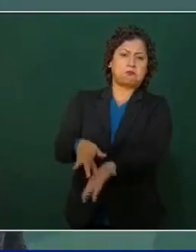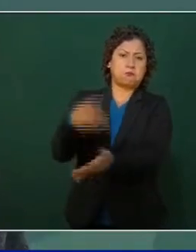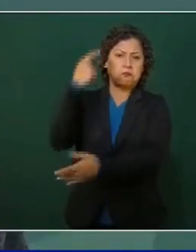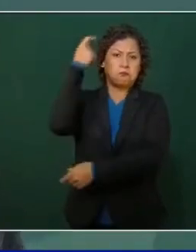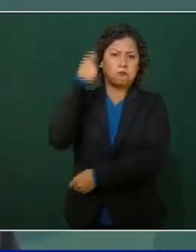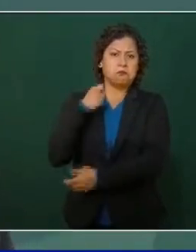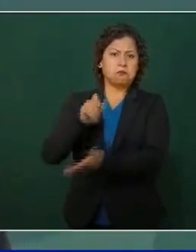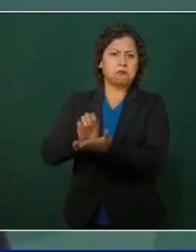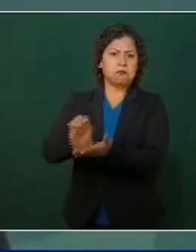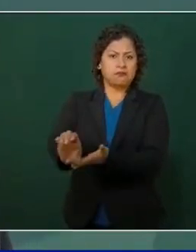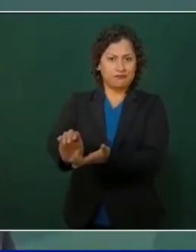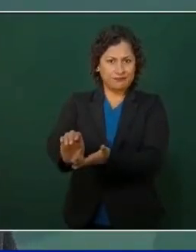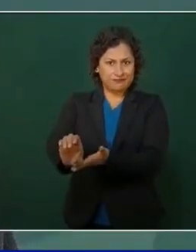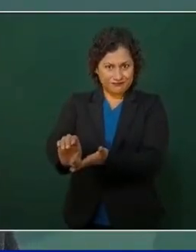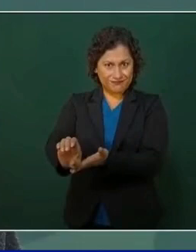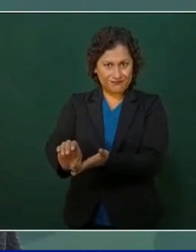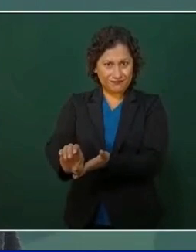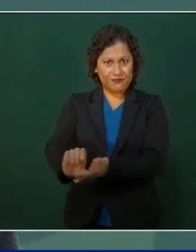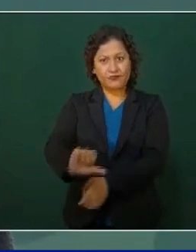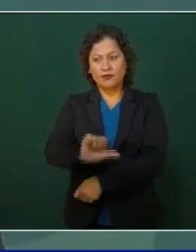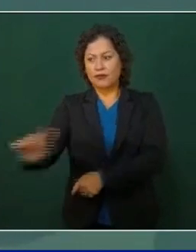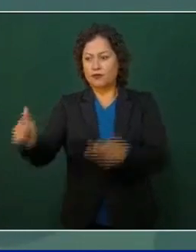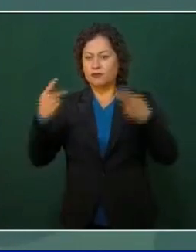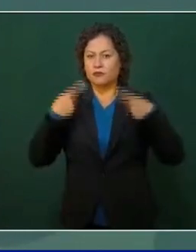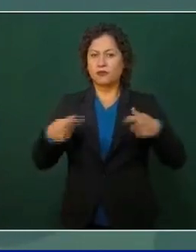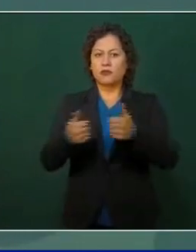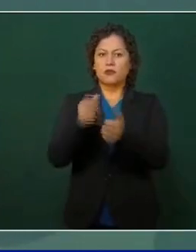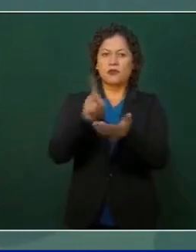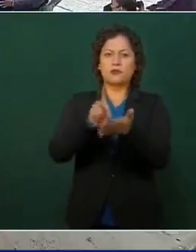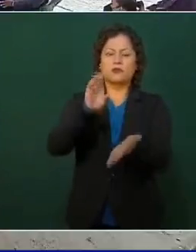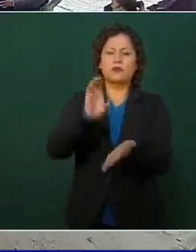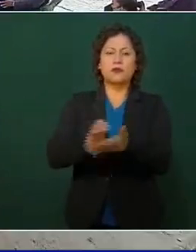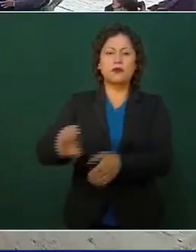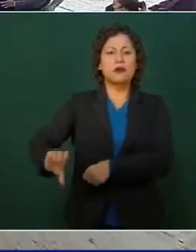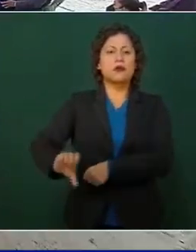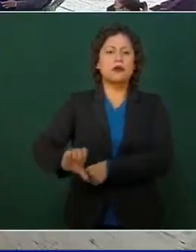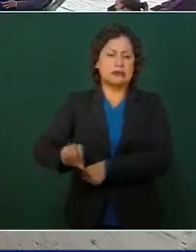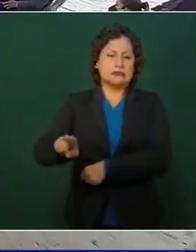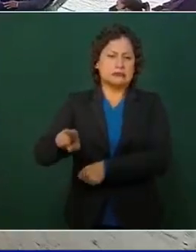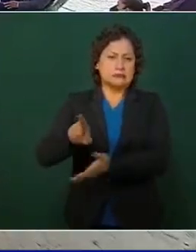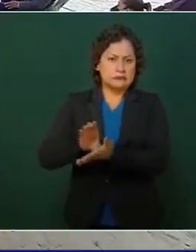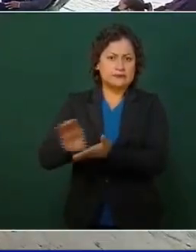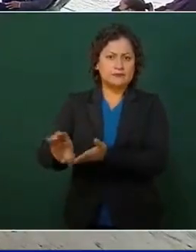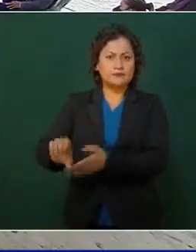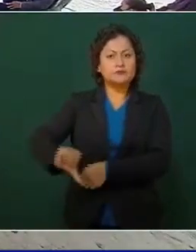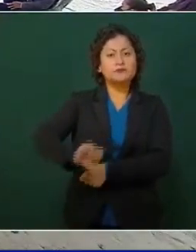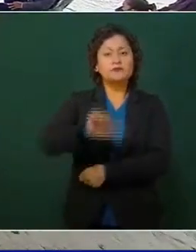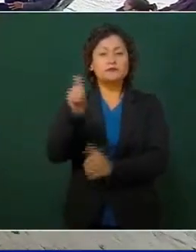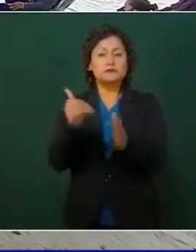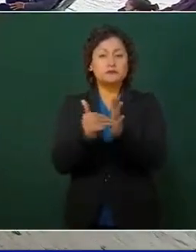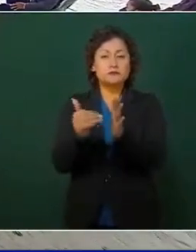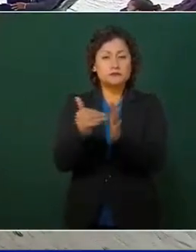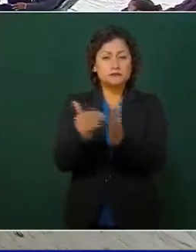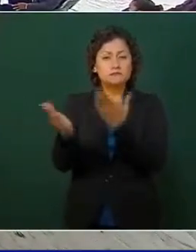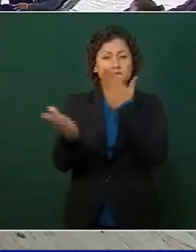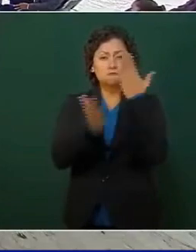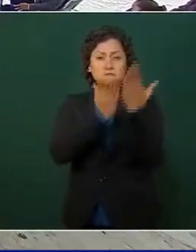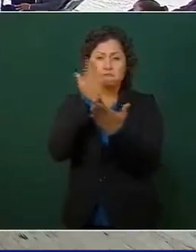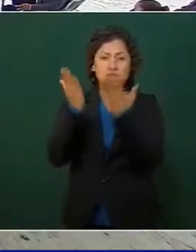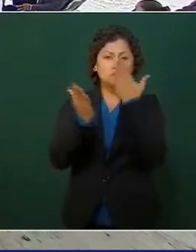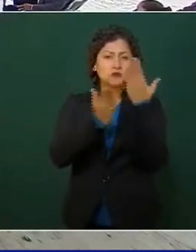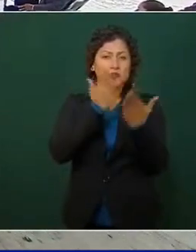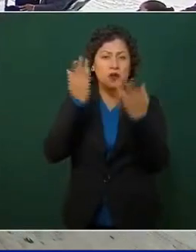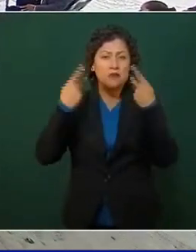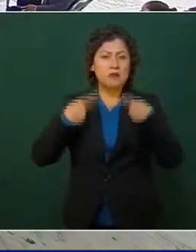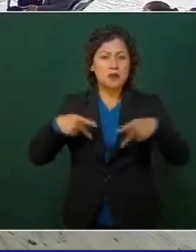Pensión para discapacitados. 11 millones de estudiantes pobres con beca. 11